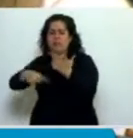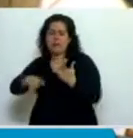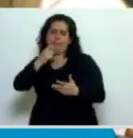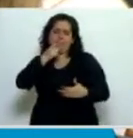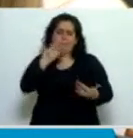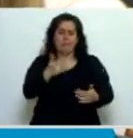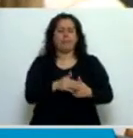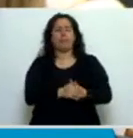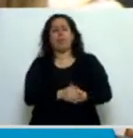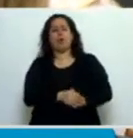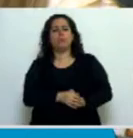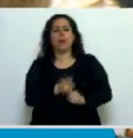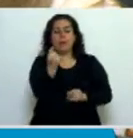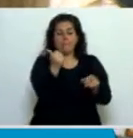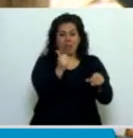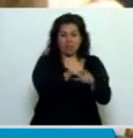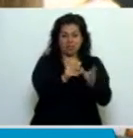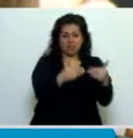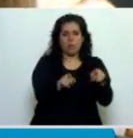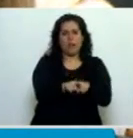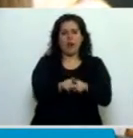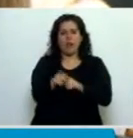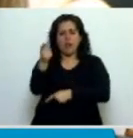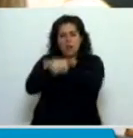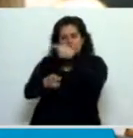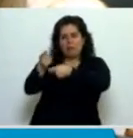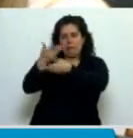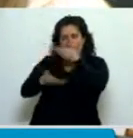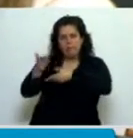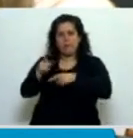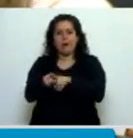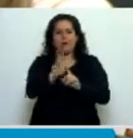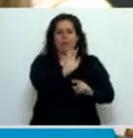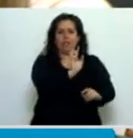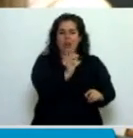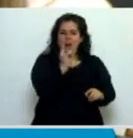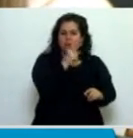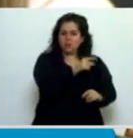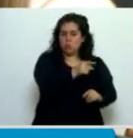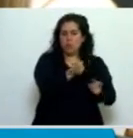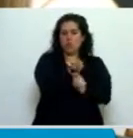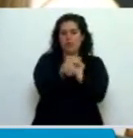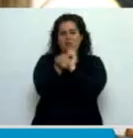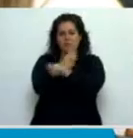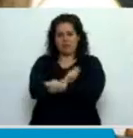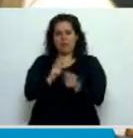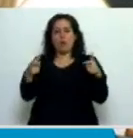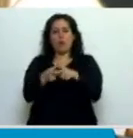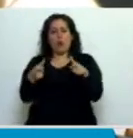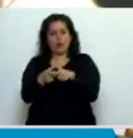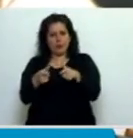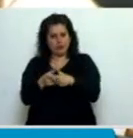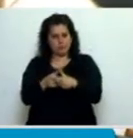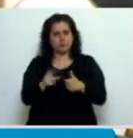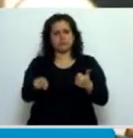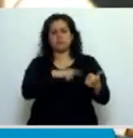desde intervenir el mercado de cambio para bajar el dólar blue a través de la venta de bonos dolarizados.